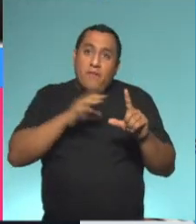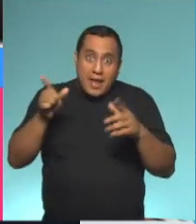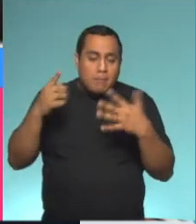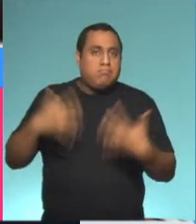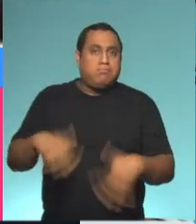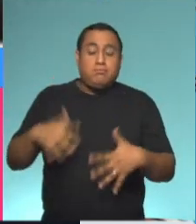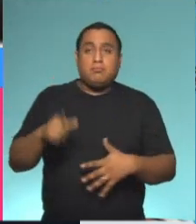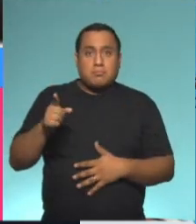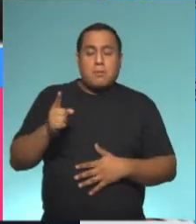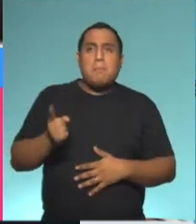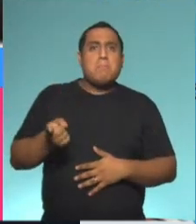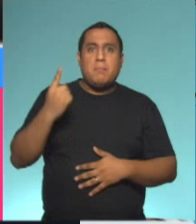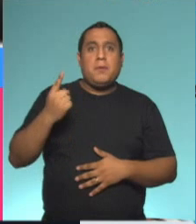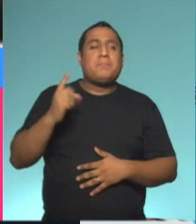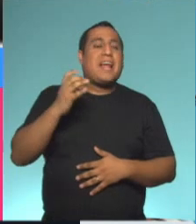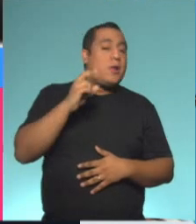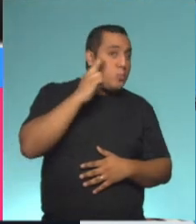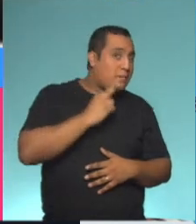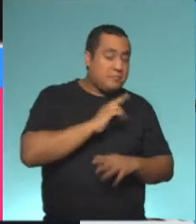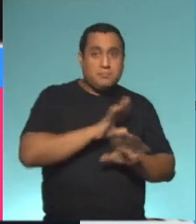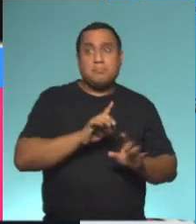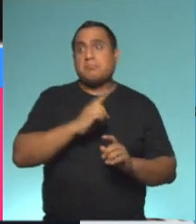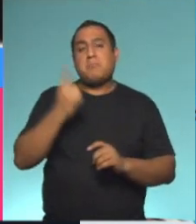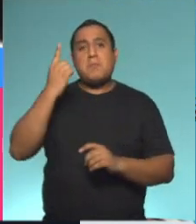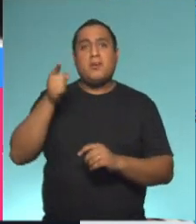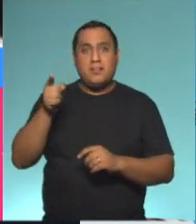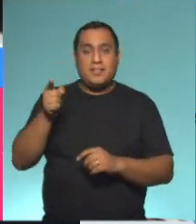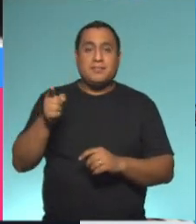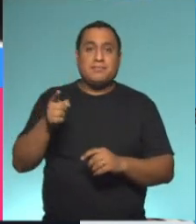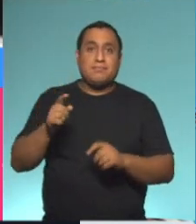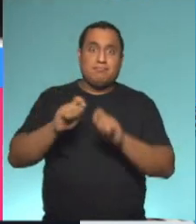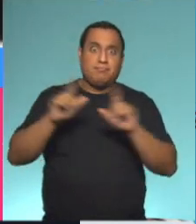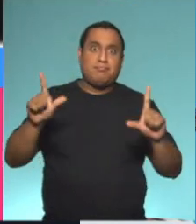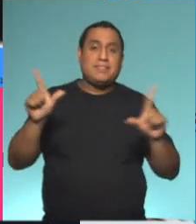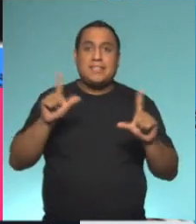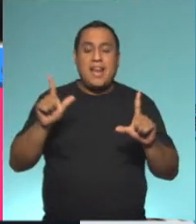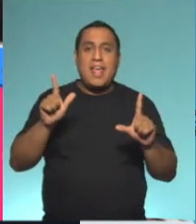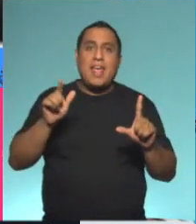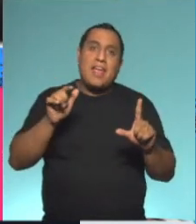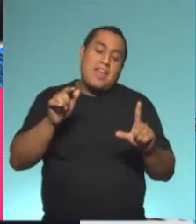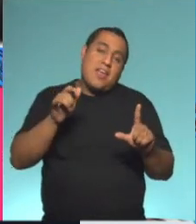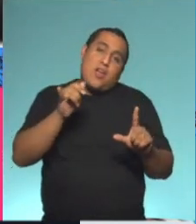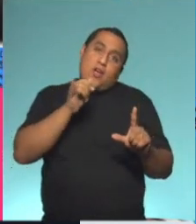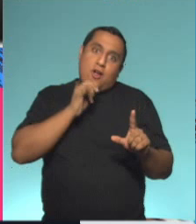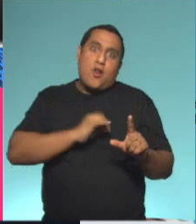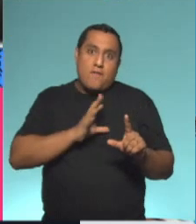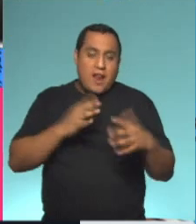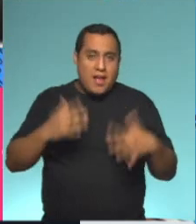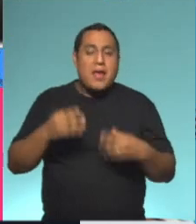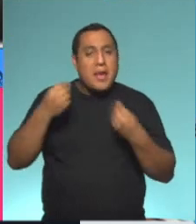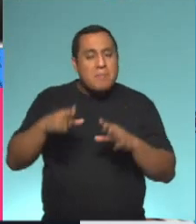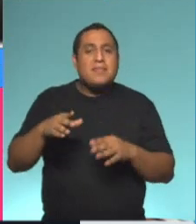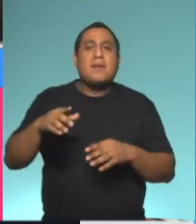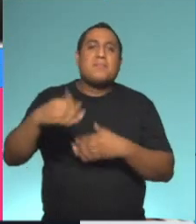inauguró los estudios nuevos de Canal 9. Claro, con Alejandro Romay, sí. Y arrancamos en Conde y